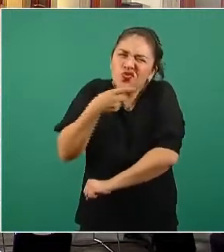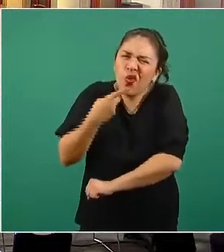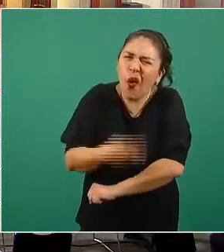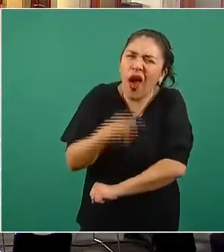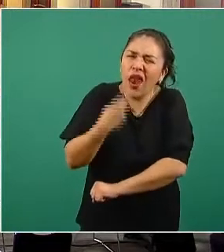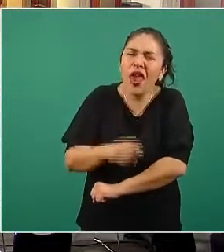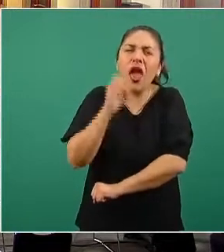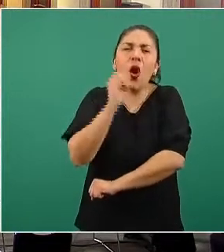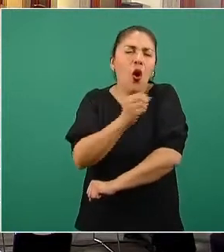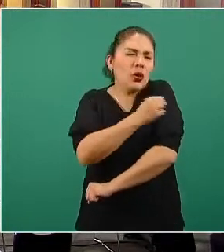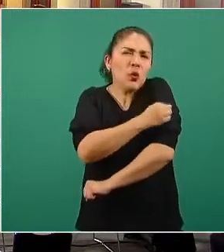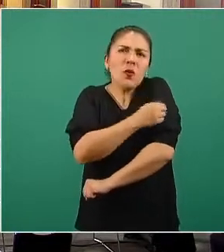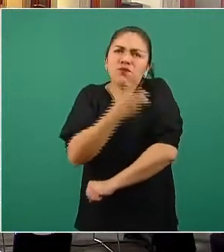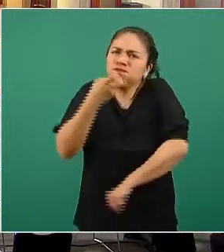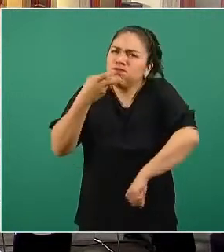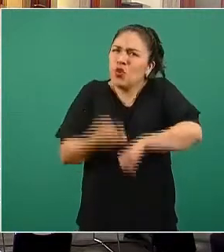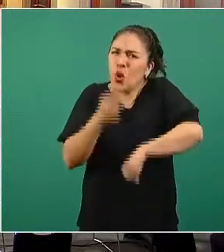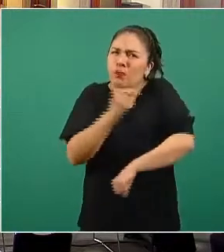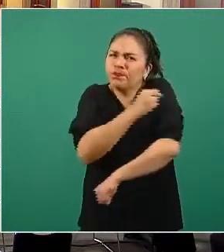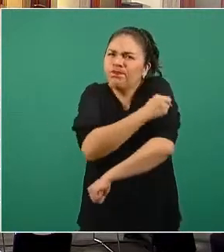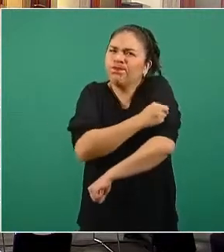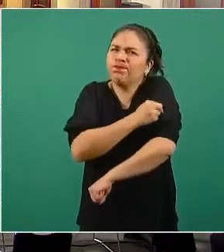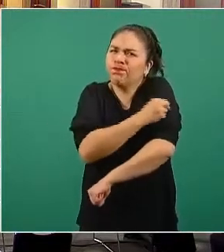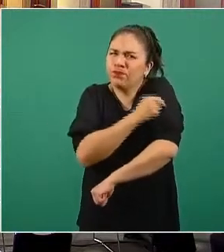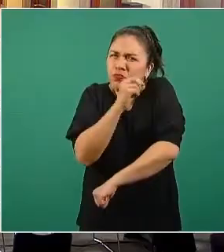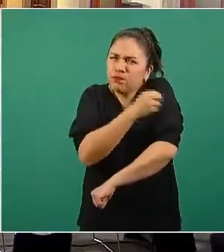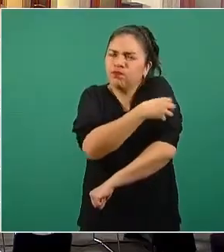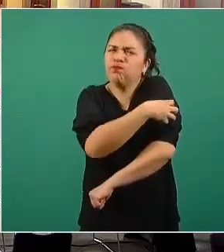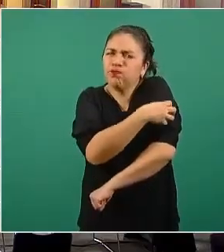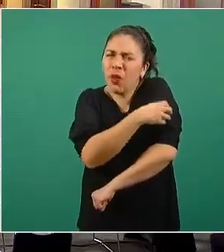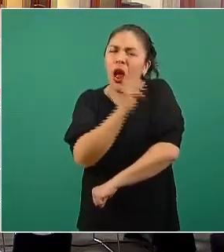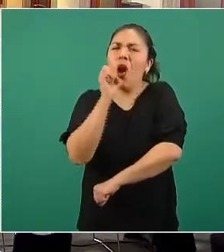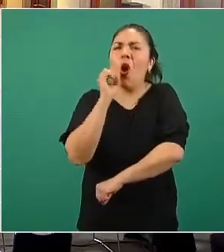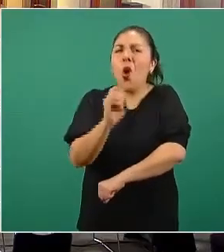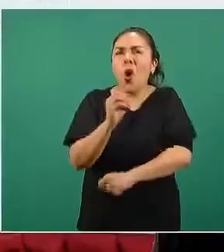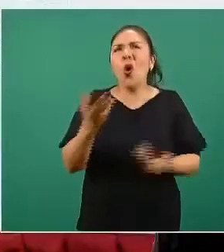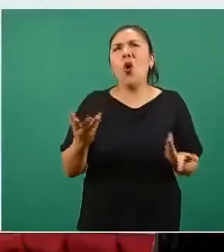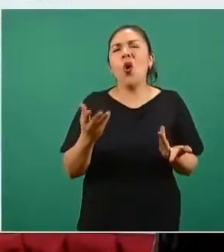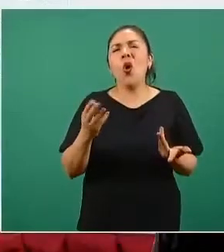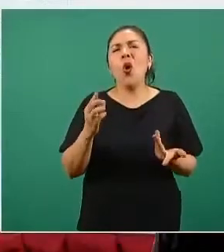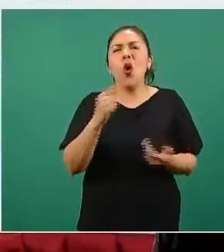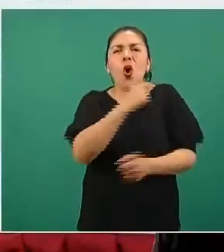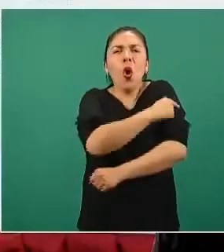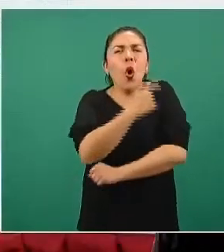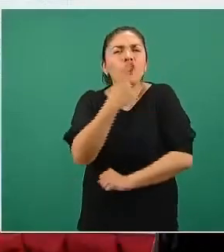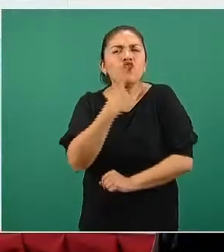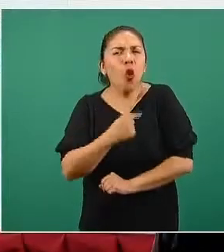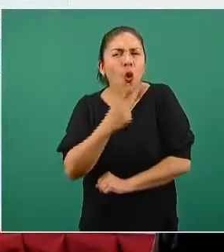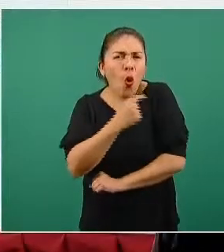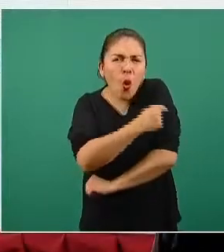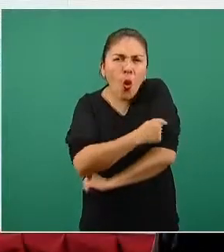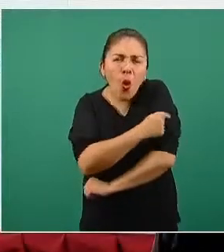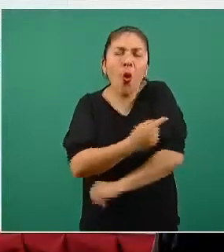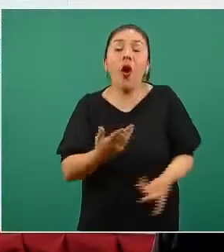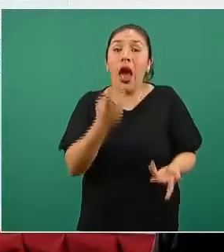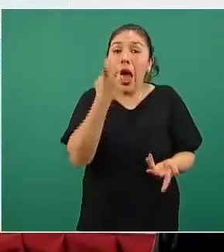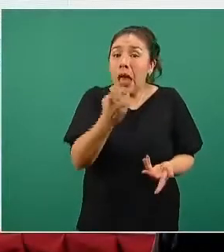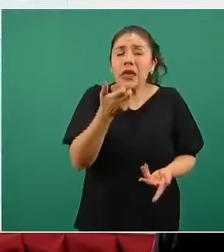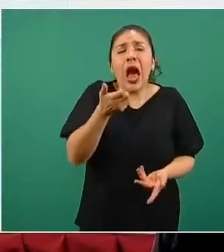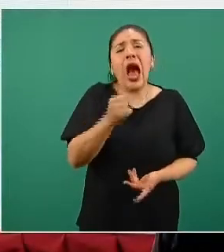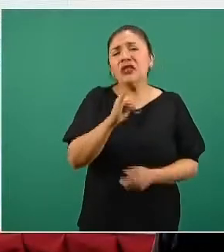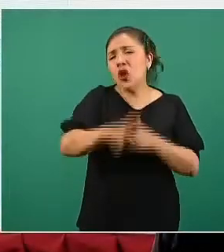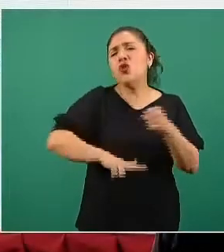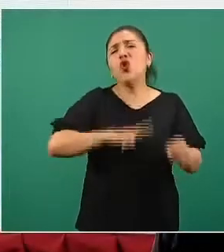pueda indurar un poco en el sitio en donde se le aplica la vacuna, que se ponga un poco rojo, es lo